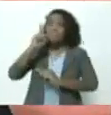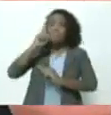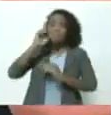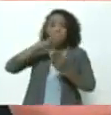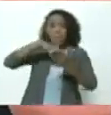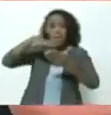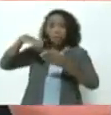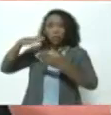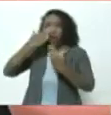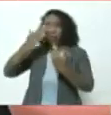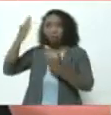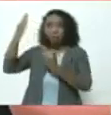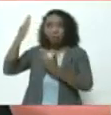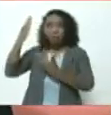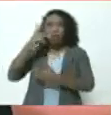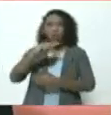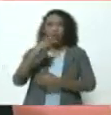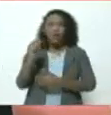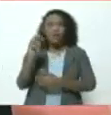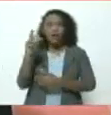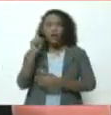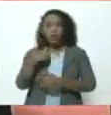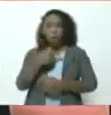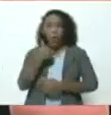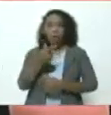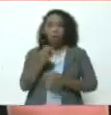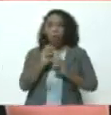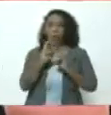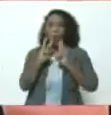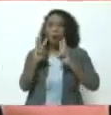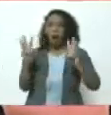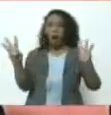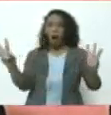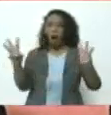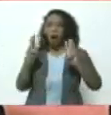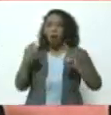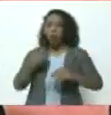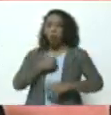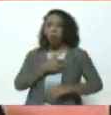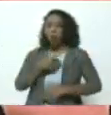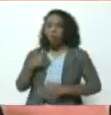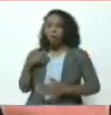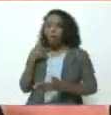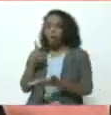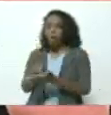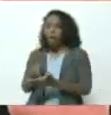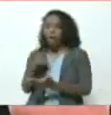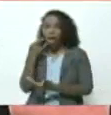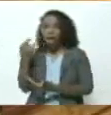lienzo de Tovar y Tovar, yo dije, wow, o sea, yo quiero estar allí. Y